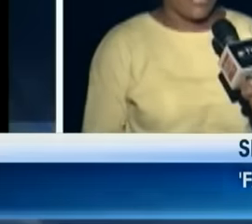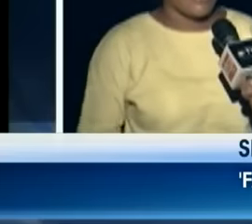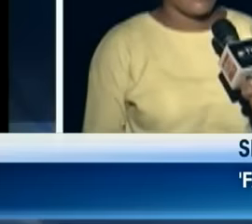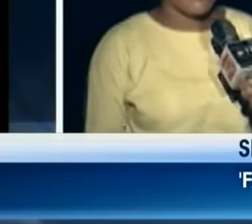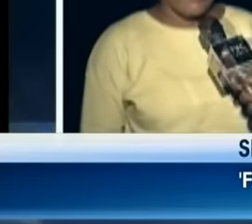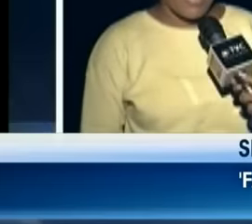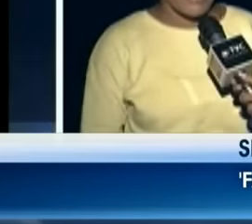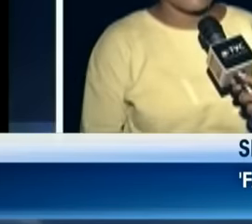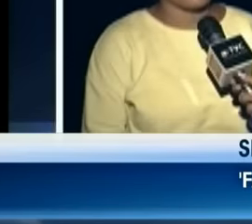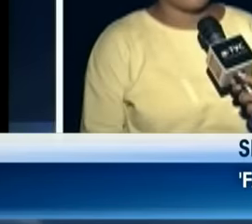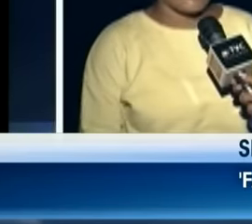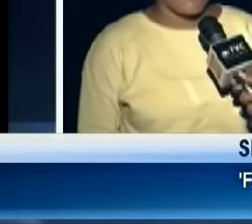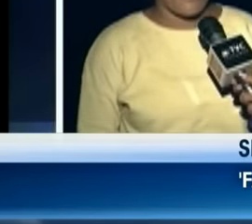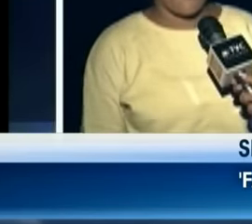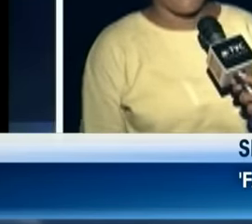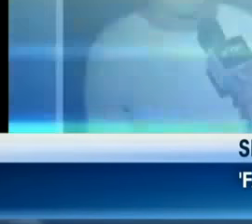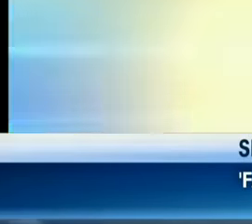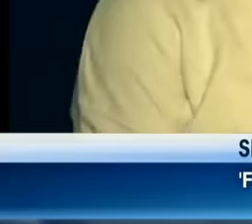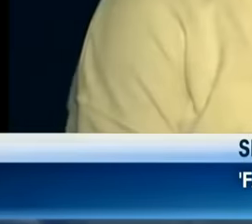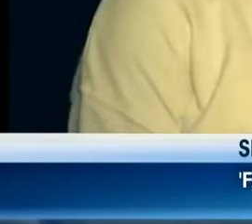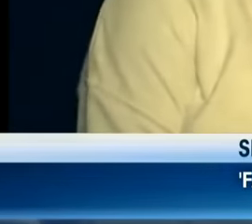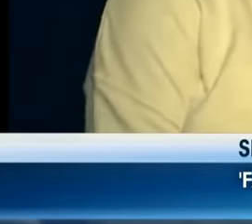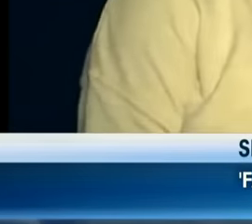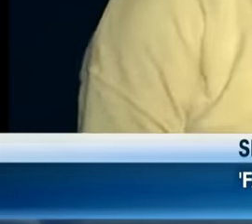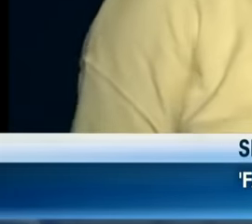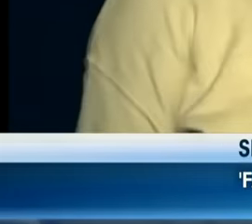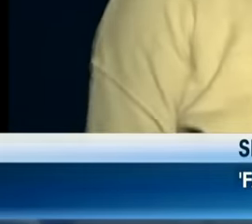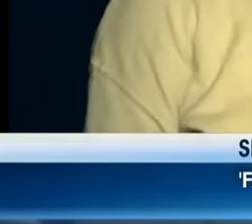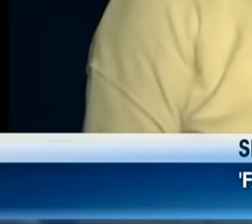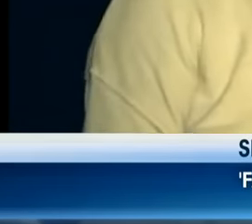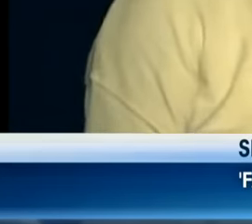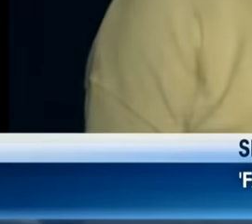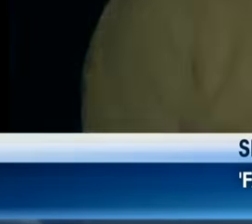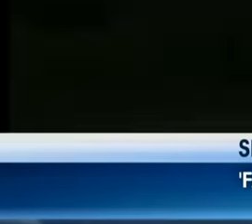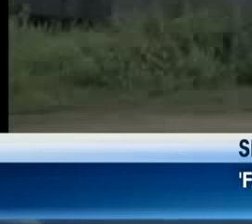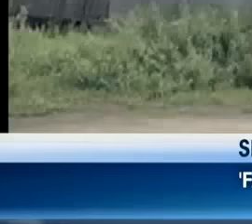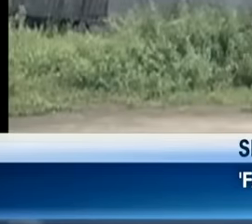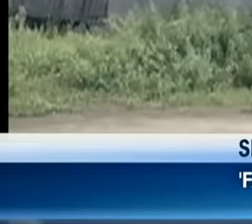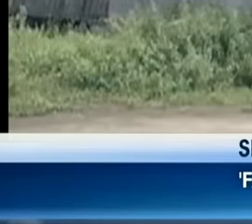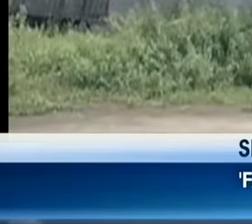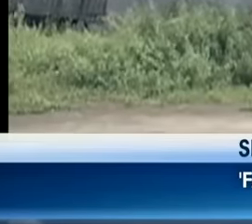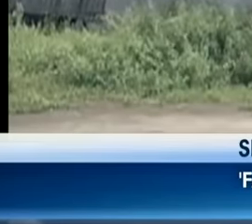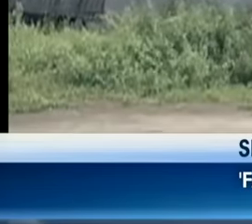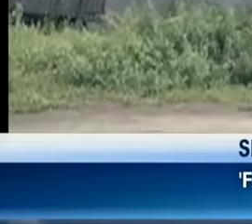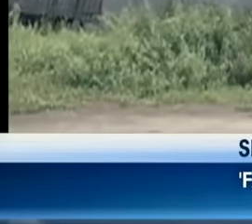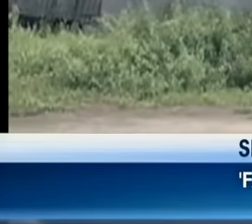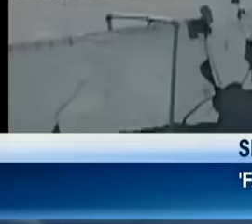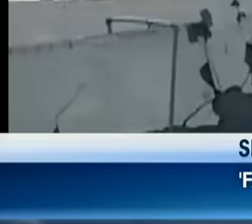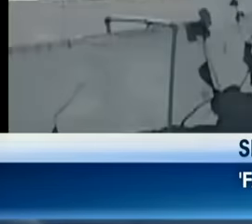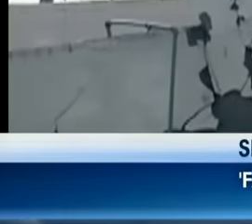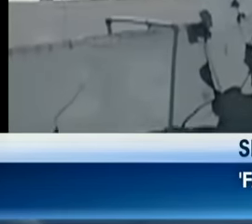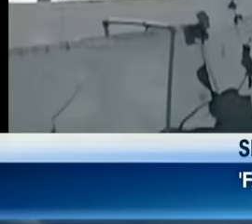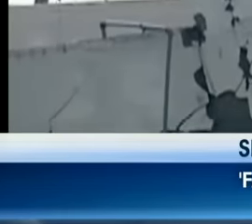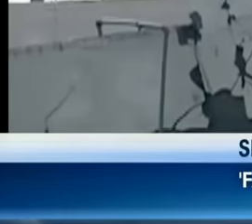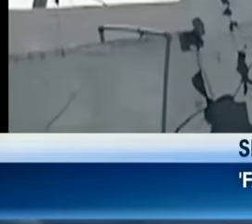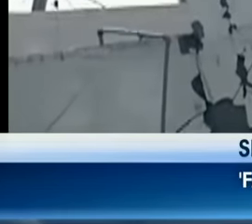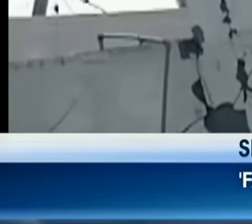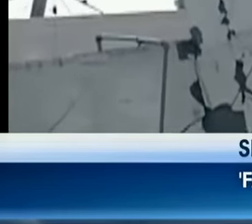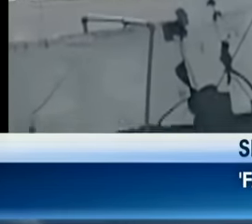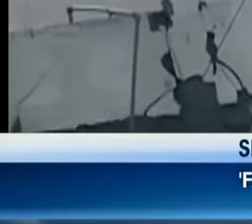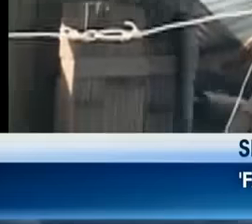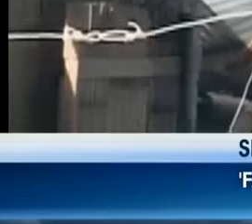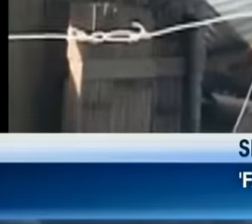abrieron grietas. Una de esas, casi pierdo mi vida, me quedé atorada, que no podía salir. Muchos temieron por sus vidas, sin embargo, tratan